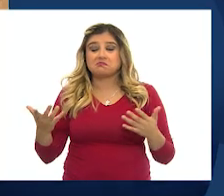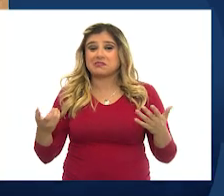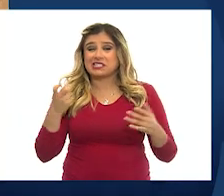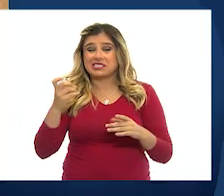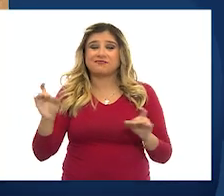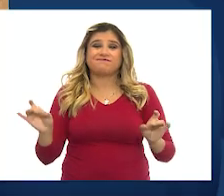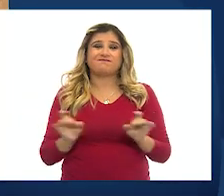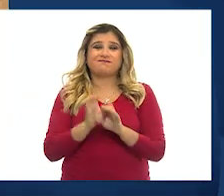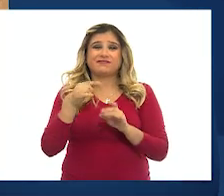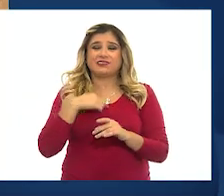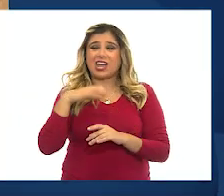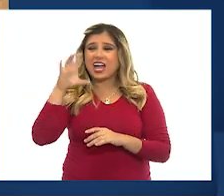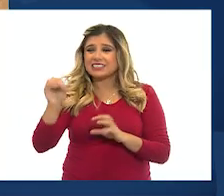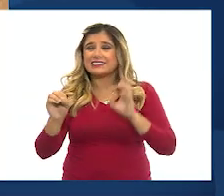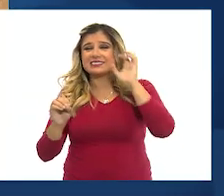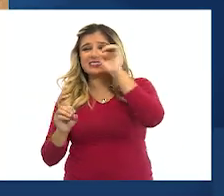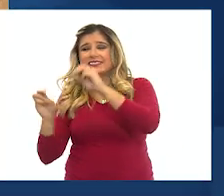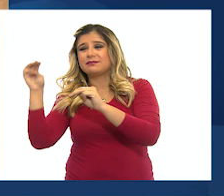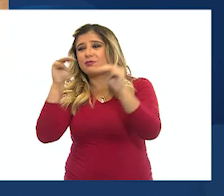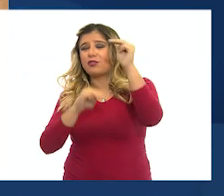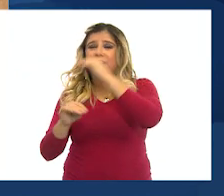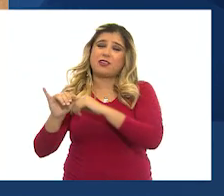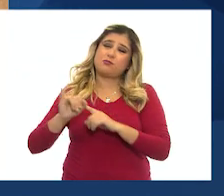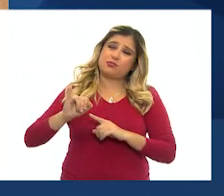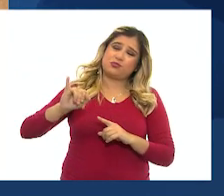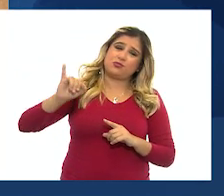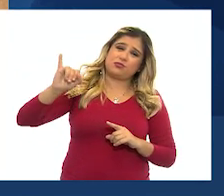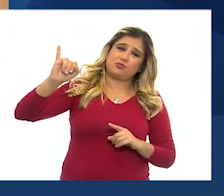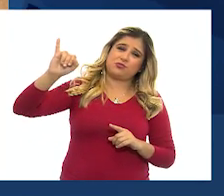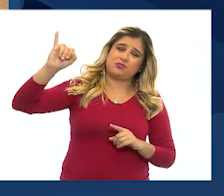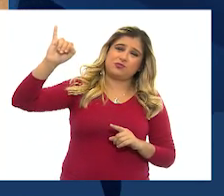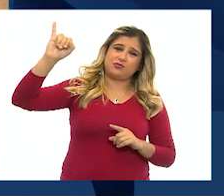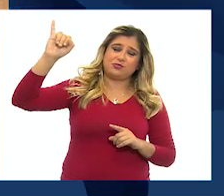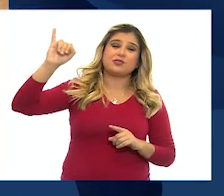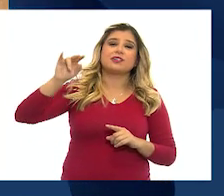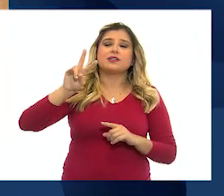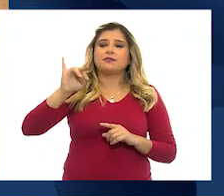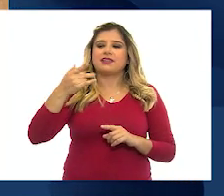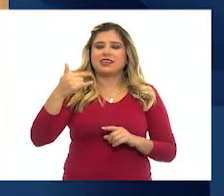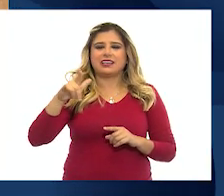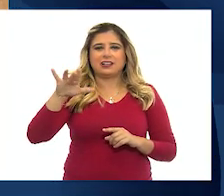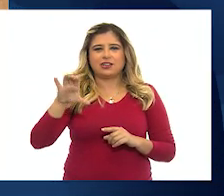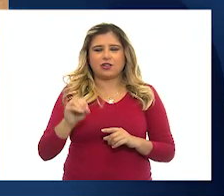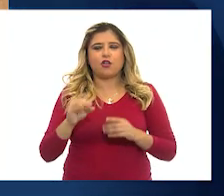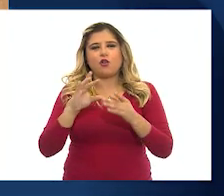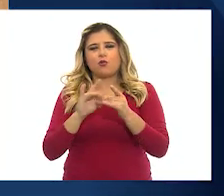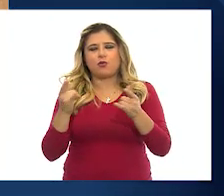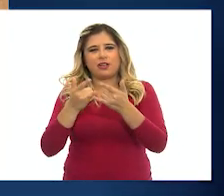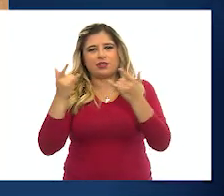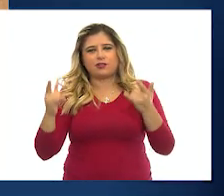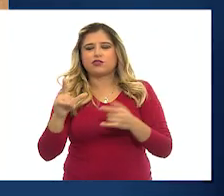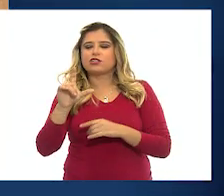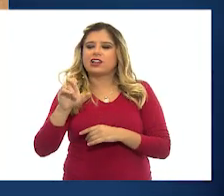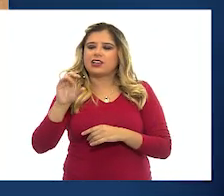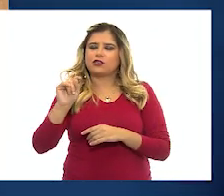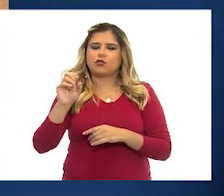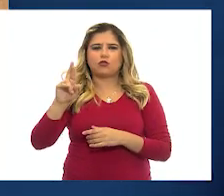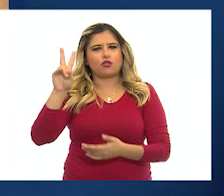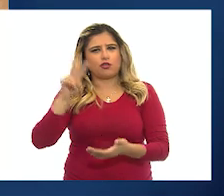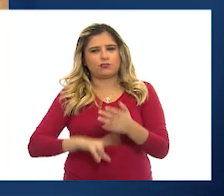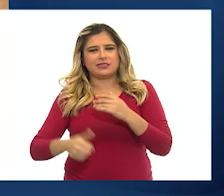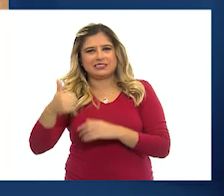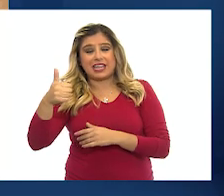sido yo el devorador de la montaña de 1000 metros de altura. Piñera Virgilio, Cuentos Fríos, México, Lectorum